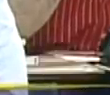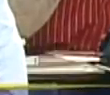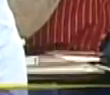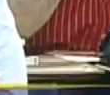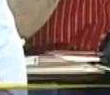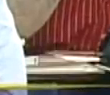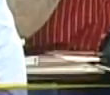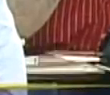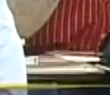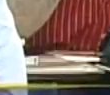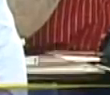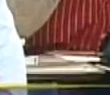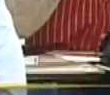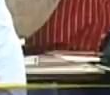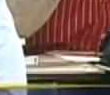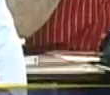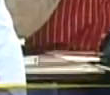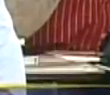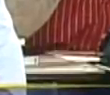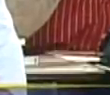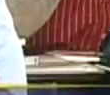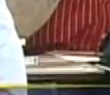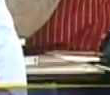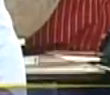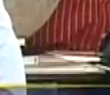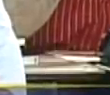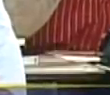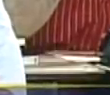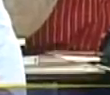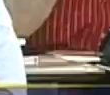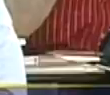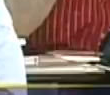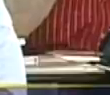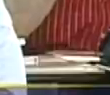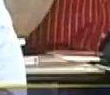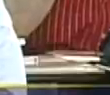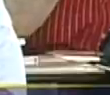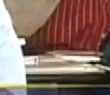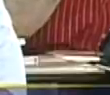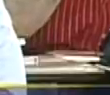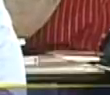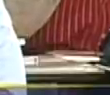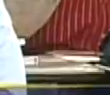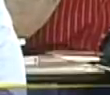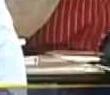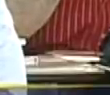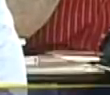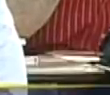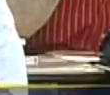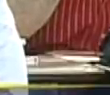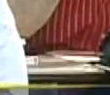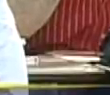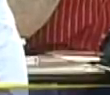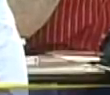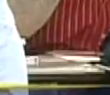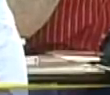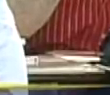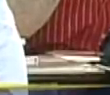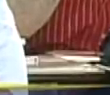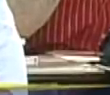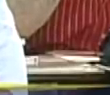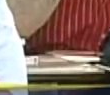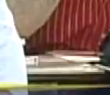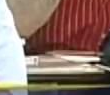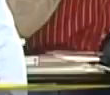medicamentos vencidos, no se utilizaron, no se dispusieron para los centros de salud. Las